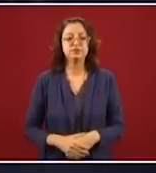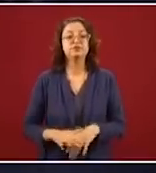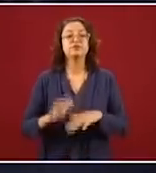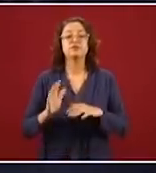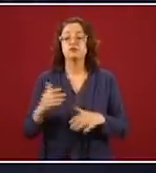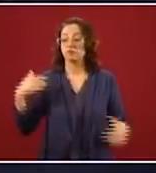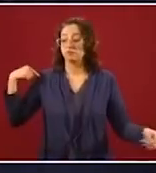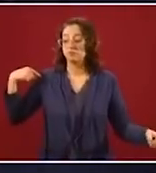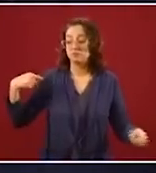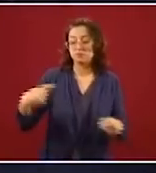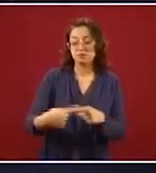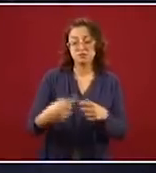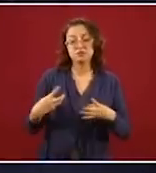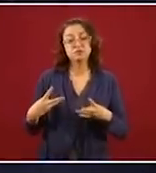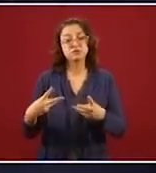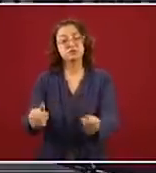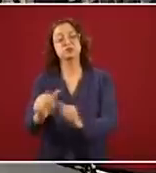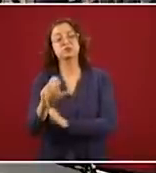65 mil